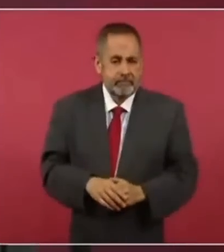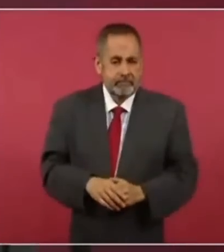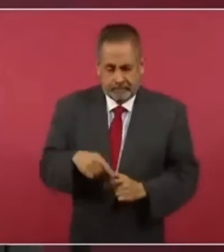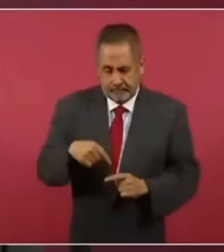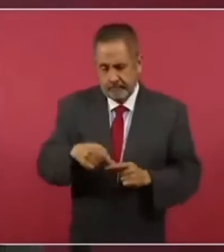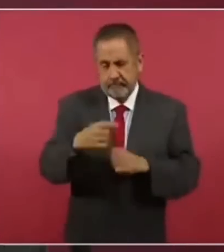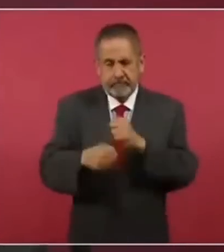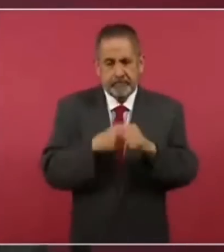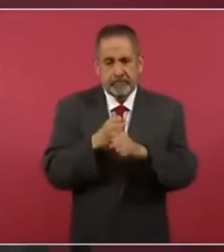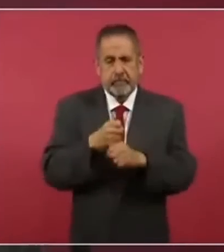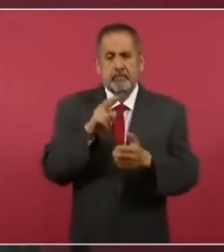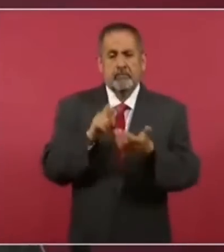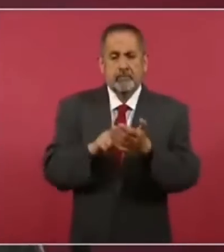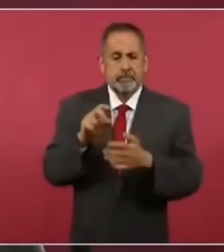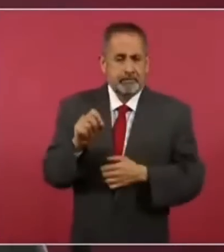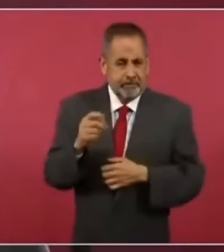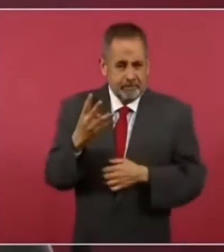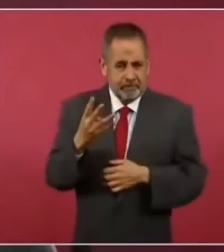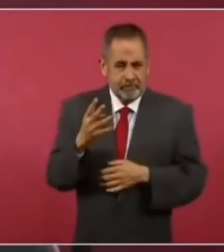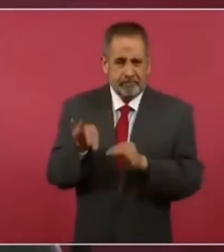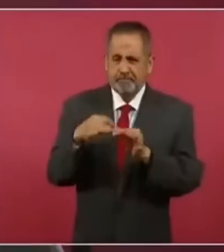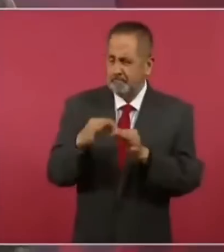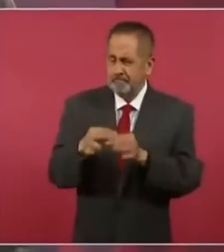para este año y para el año próximo.